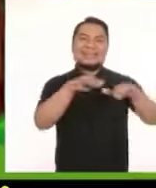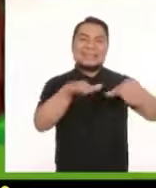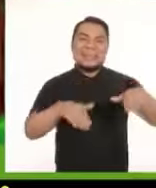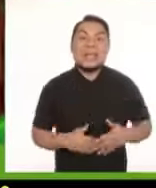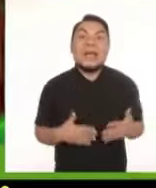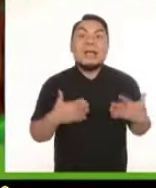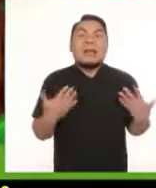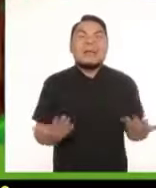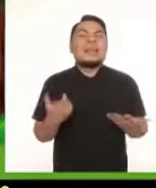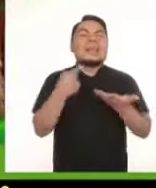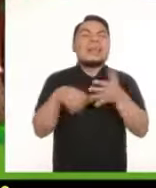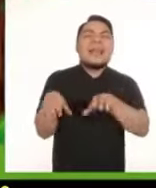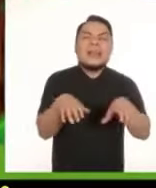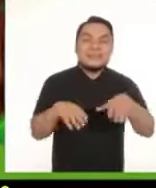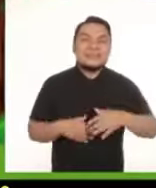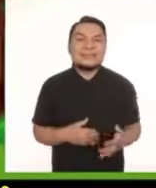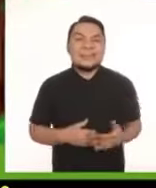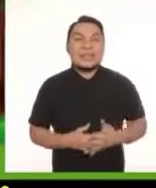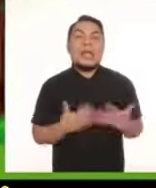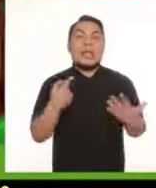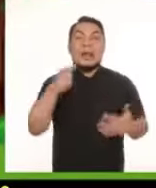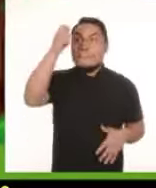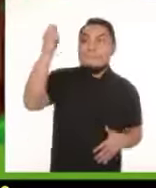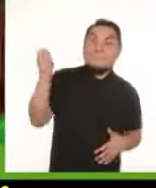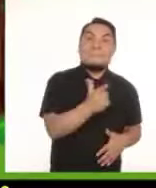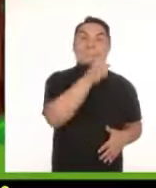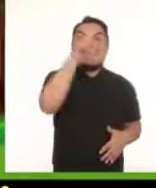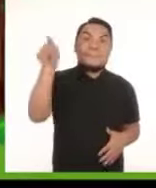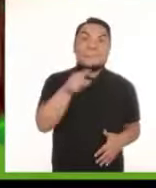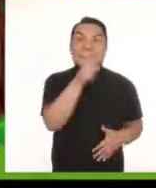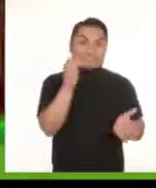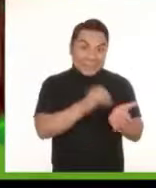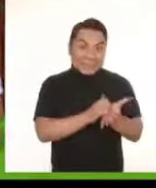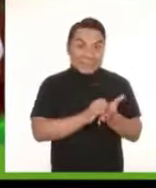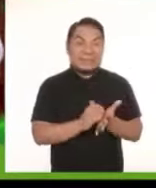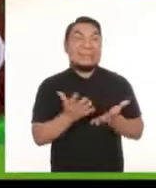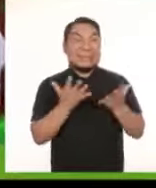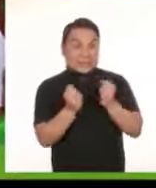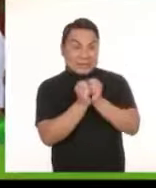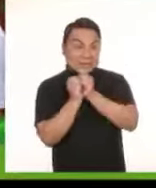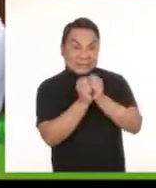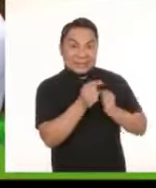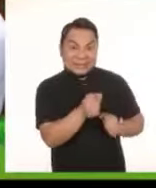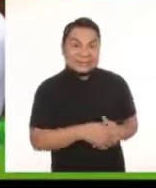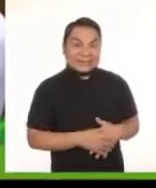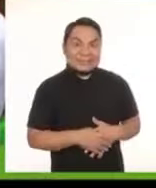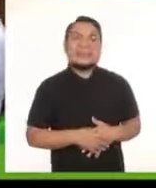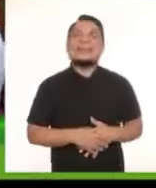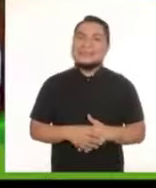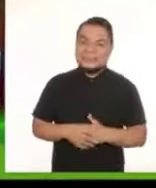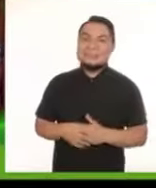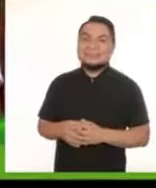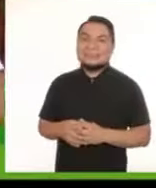Chicos, nos queda hacer un giro más. Hagamos el conteo juntos.